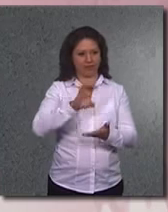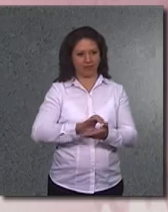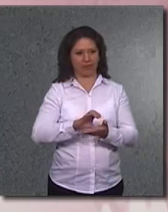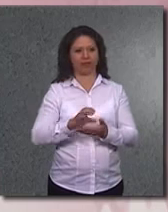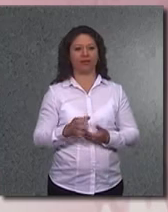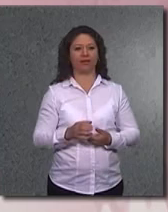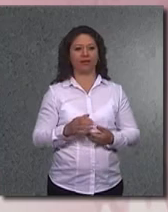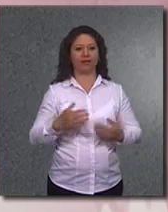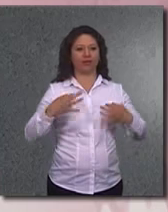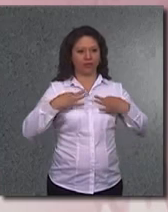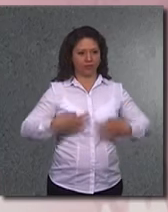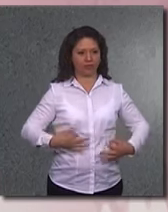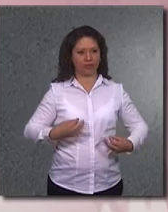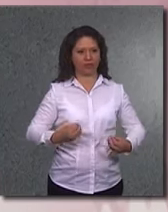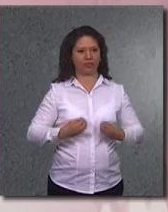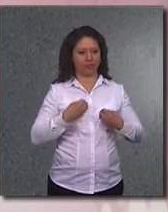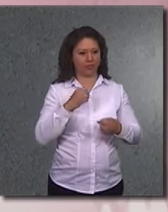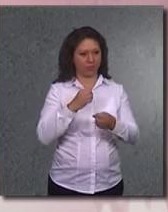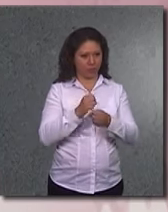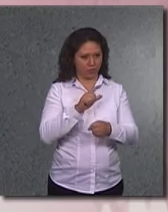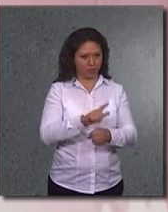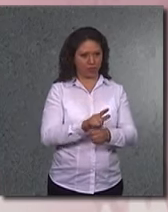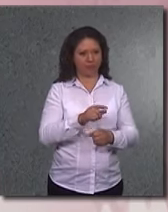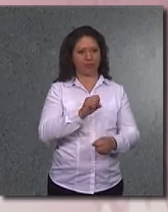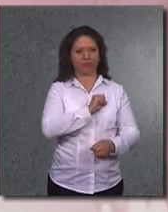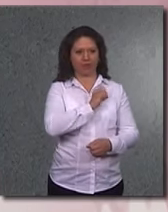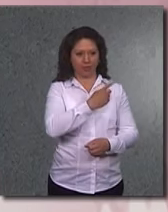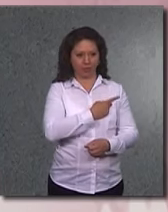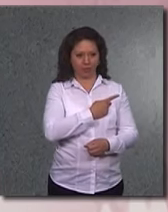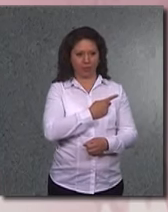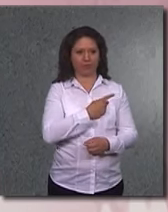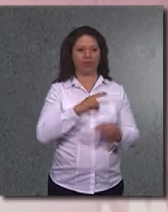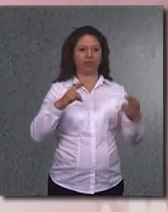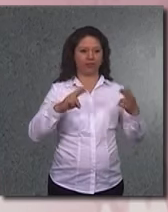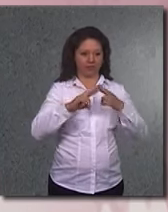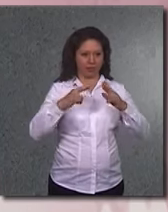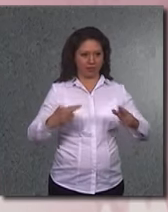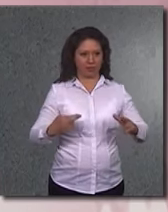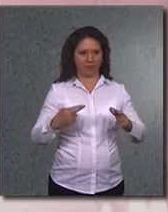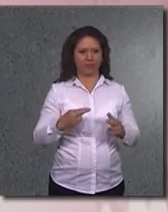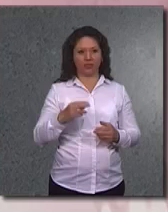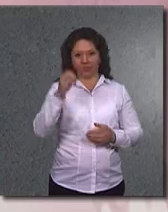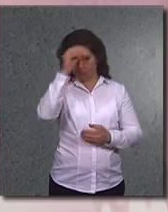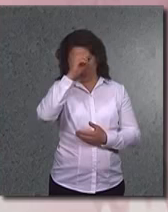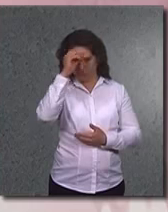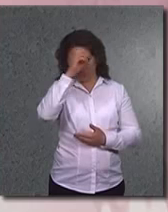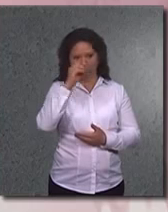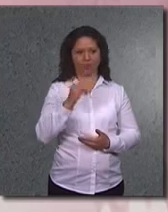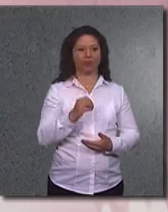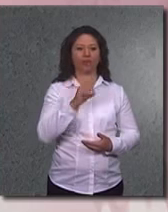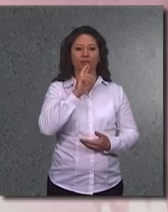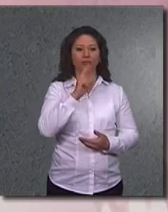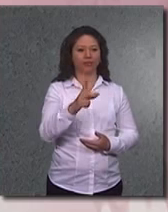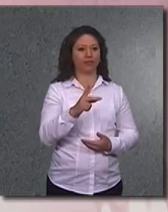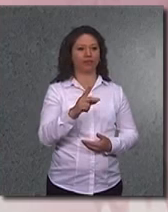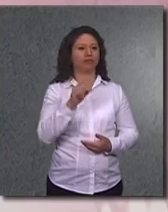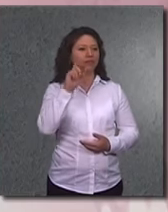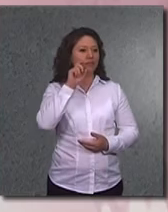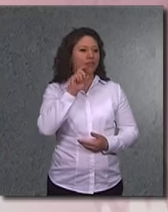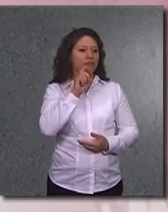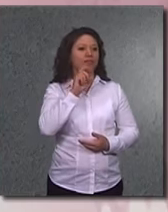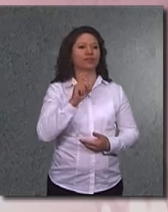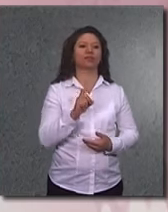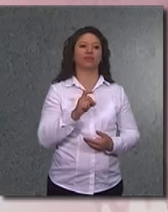las discapacidades, la condición social, las condiciones de salud, la religión, las opiniones,